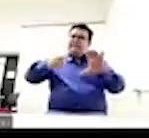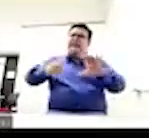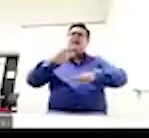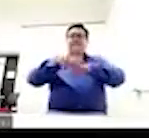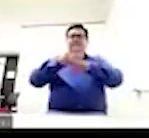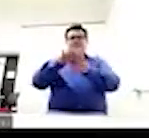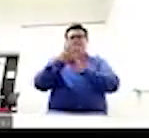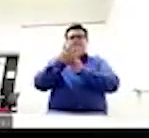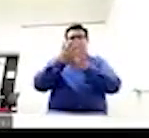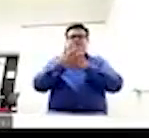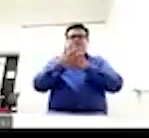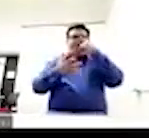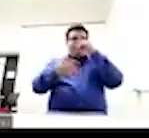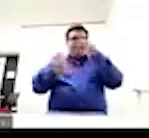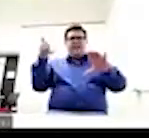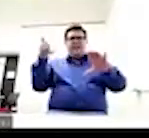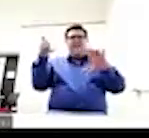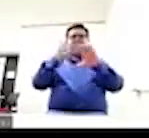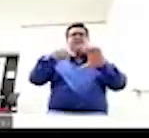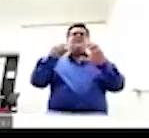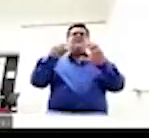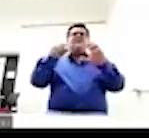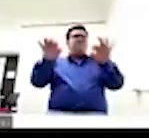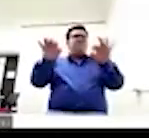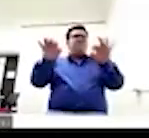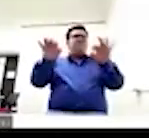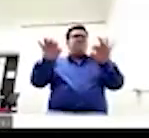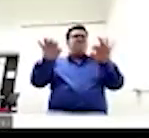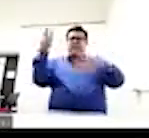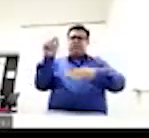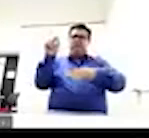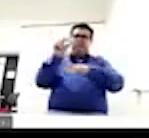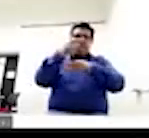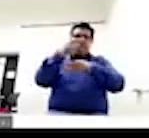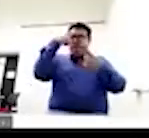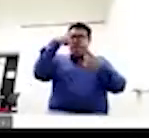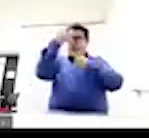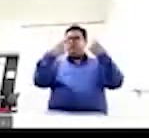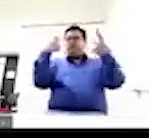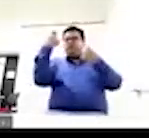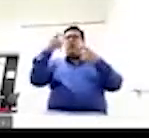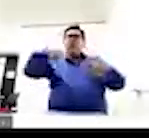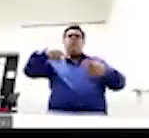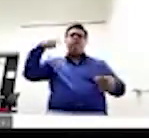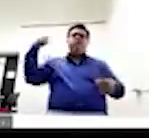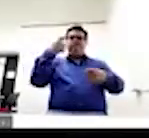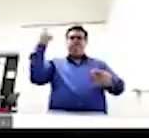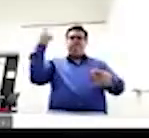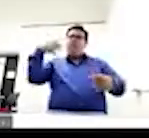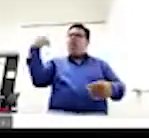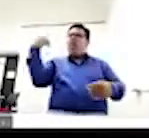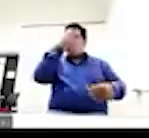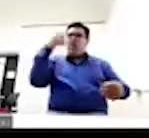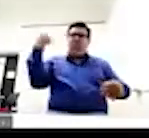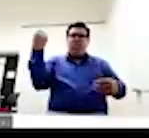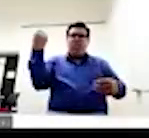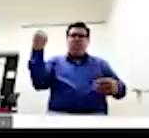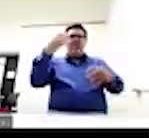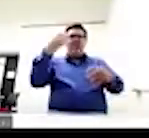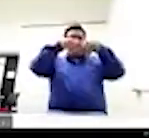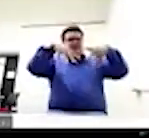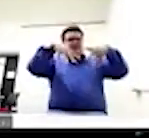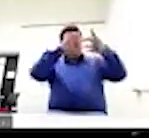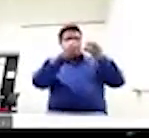es un programa político preciso, esqueleto del capitalismo. Es la representación cruda y directa